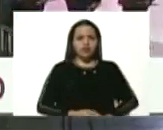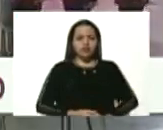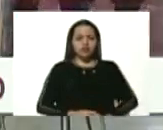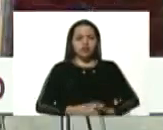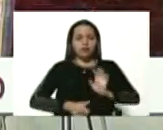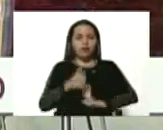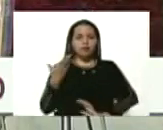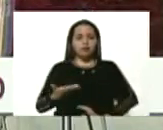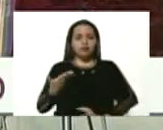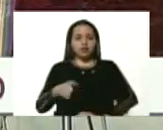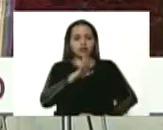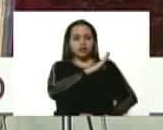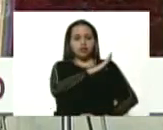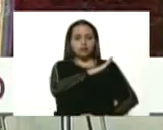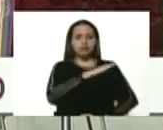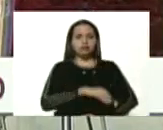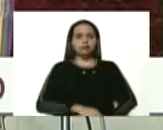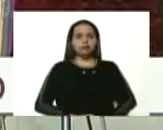preciado que hemos reconquistado.